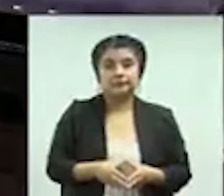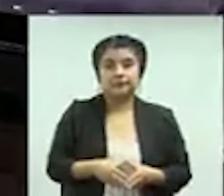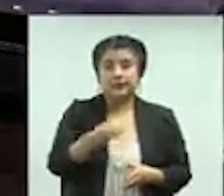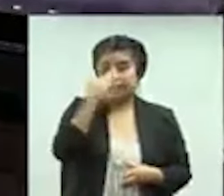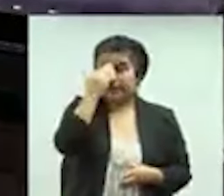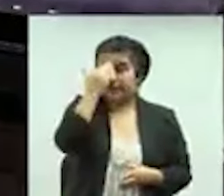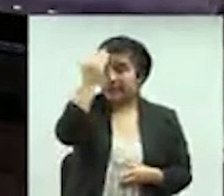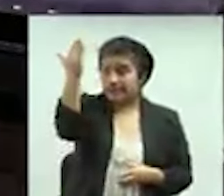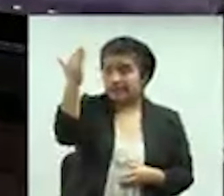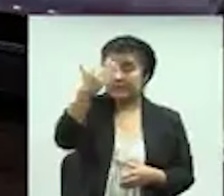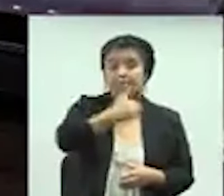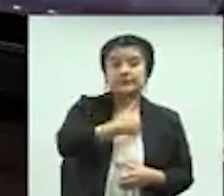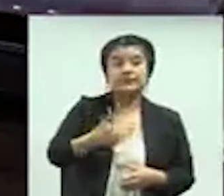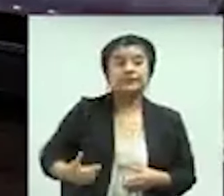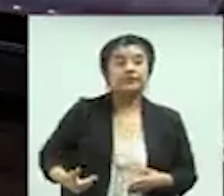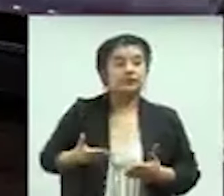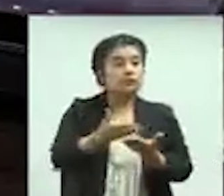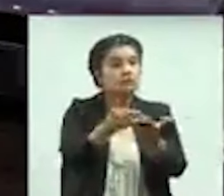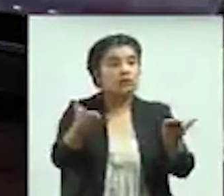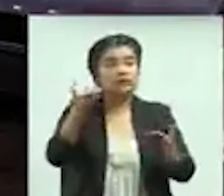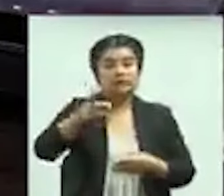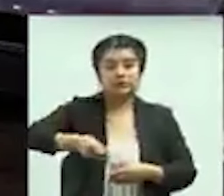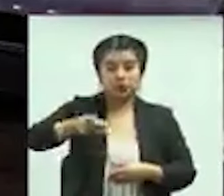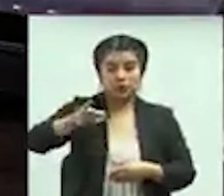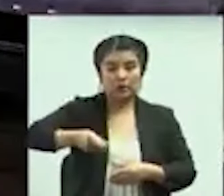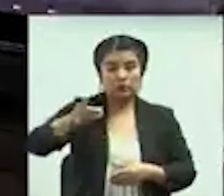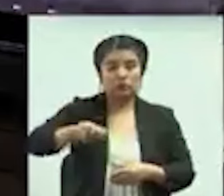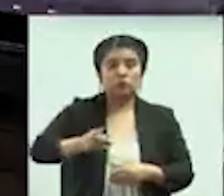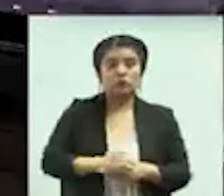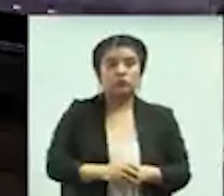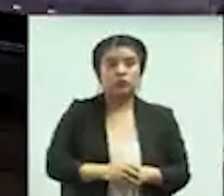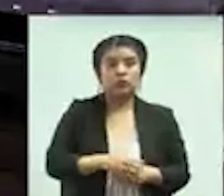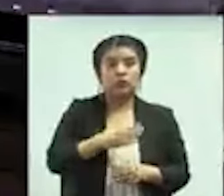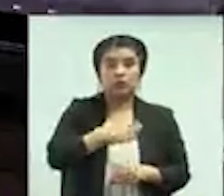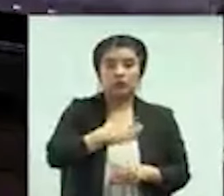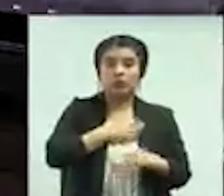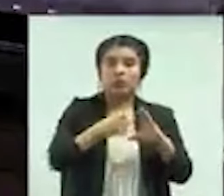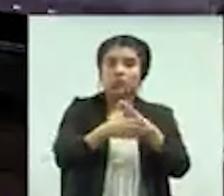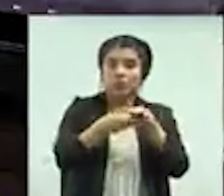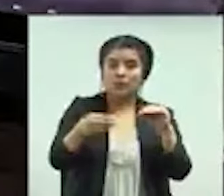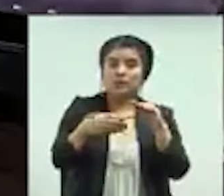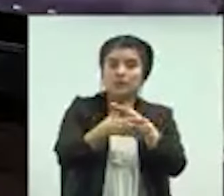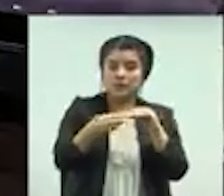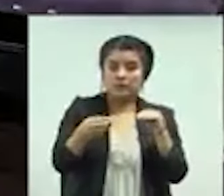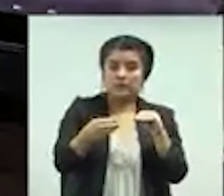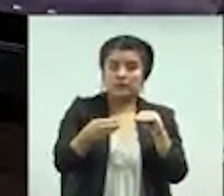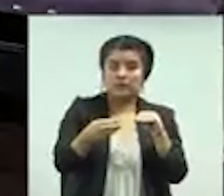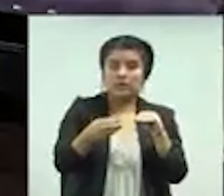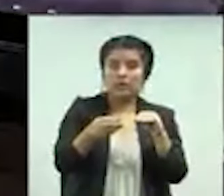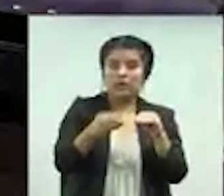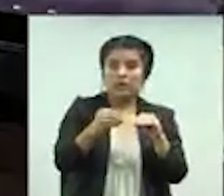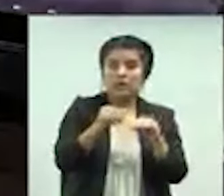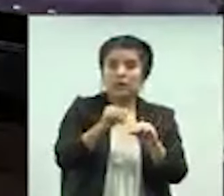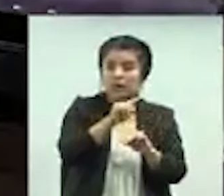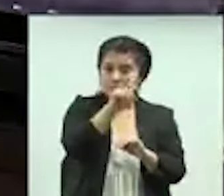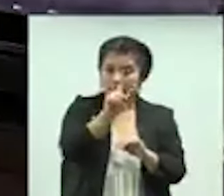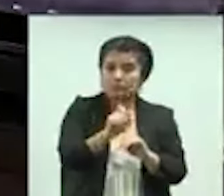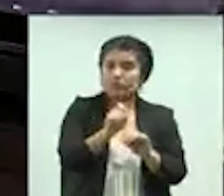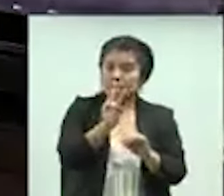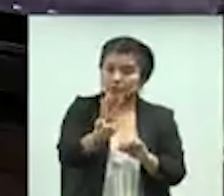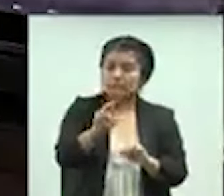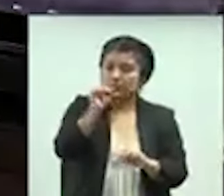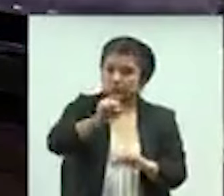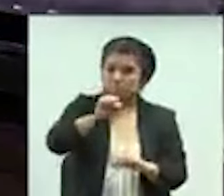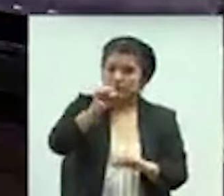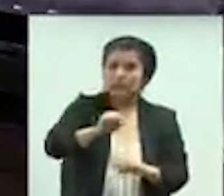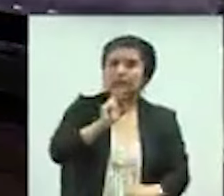Gracias, señor presidente. Honorable Pleno, yo solo quería hacer un comentario sobre la pregunta 3, porque sí la respondí.